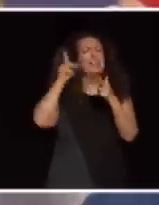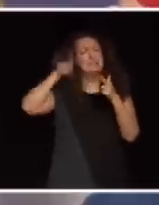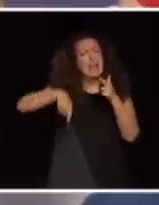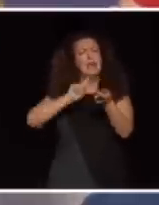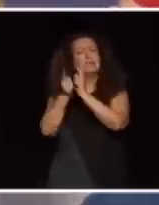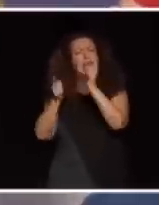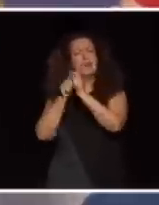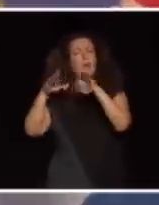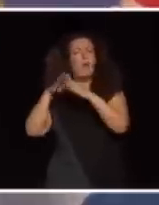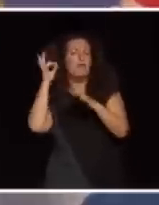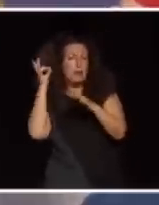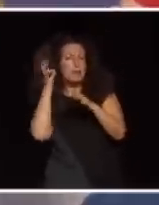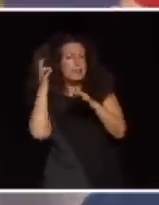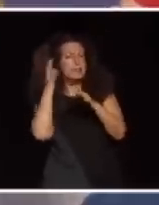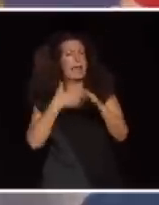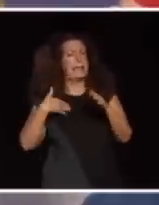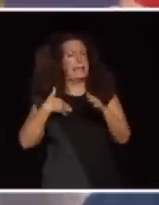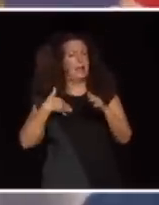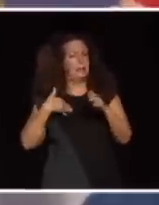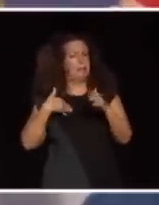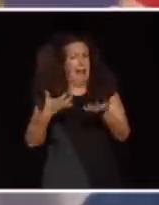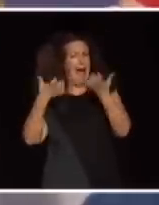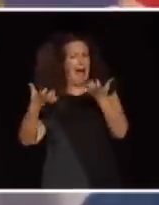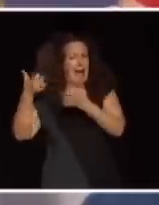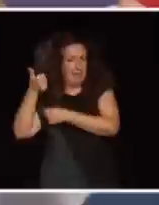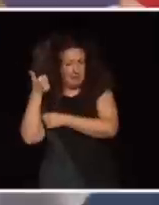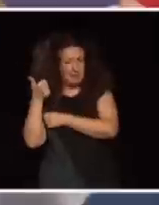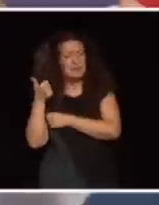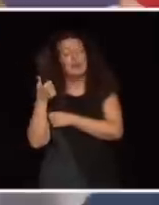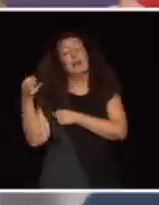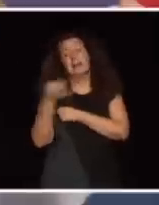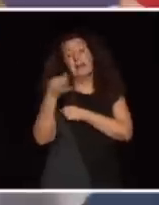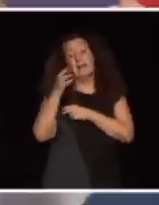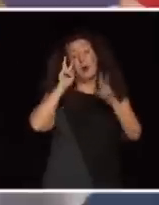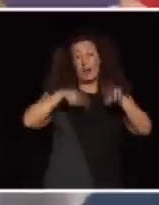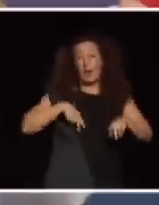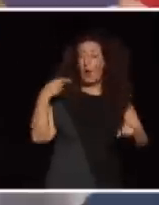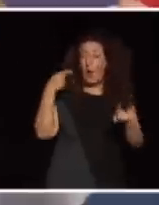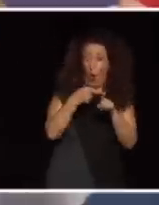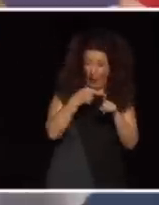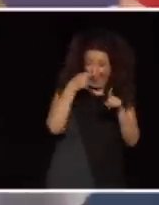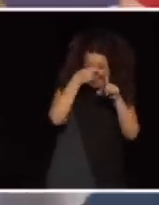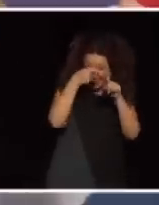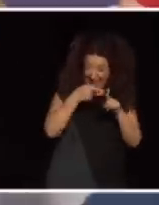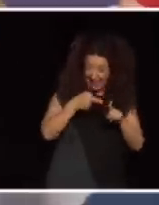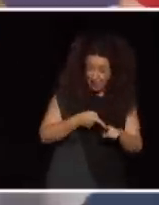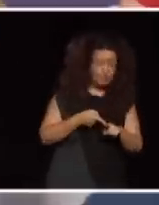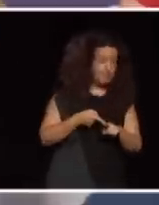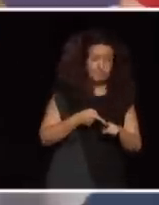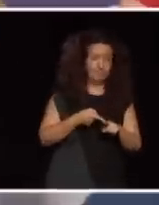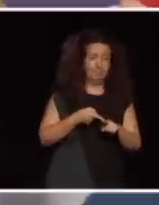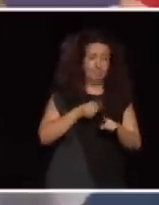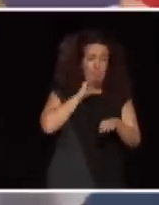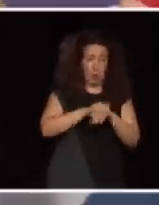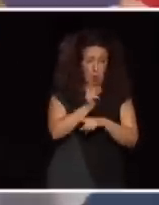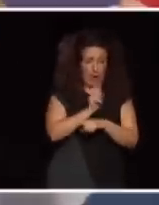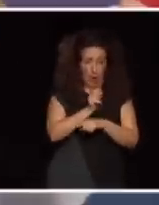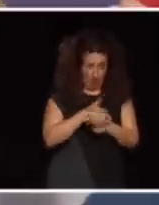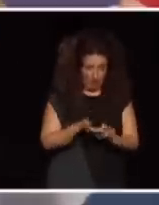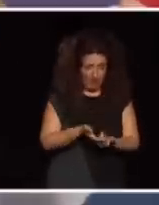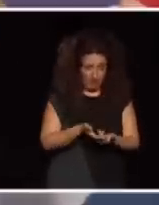que llevamos tanto tiempo trabajando, creo que es justo reconocer que esos objetivos, compañeros y compañeras, no se han